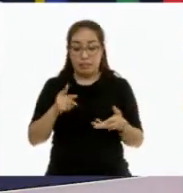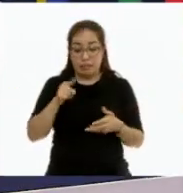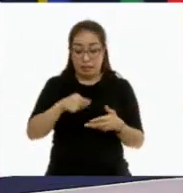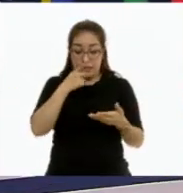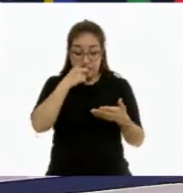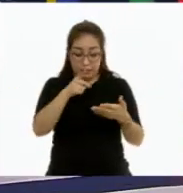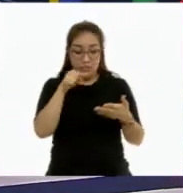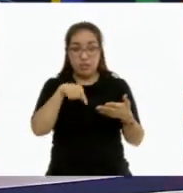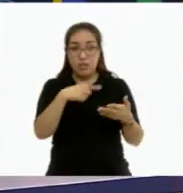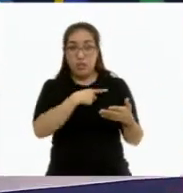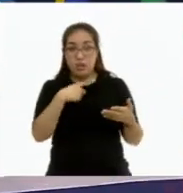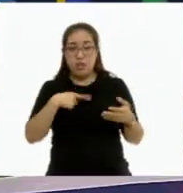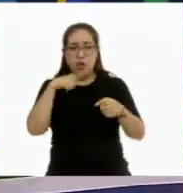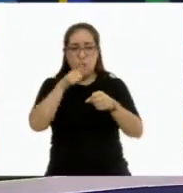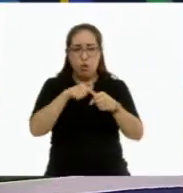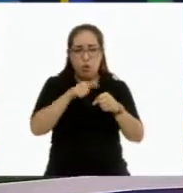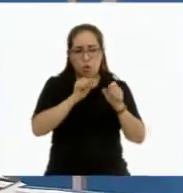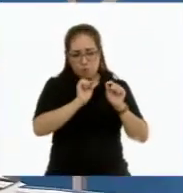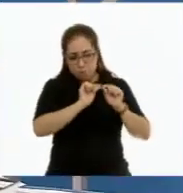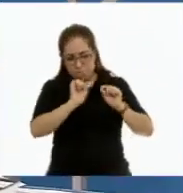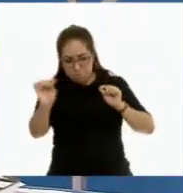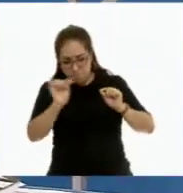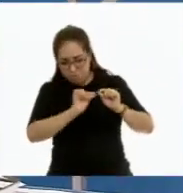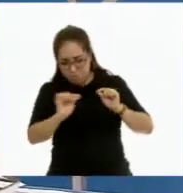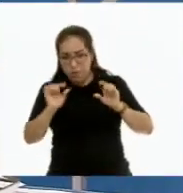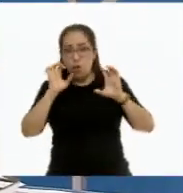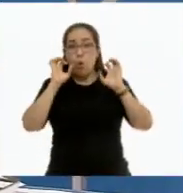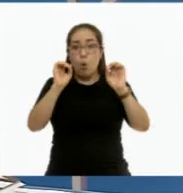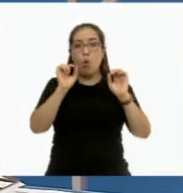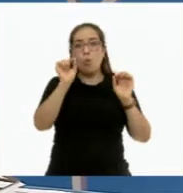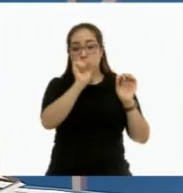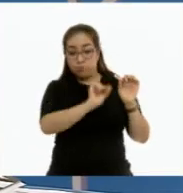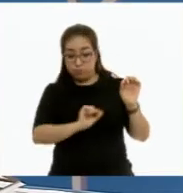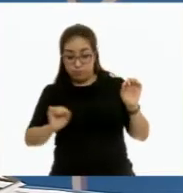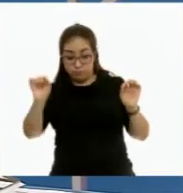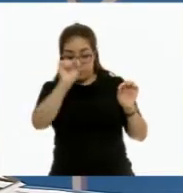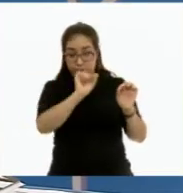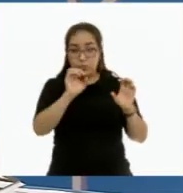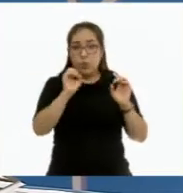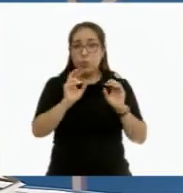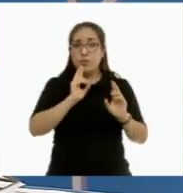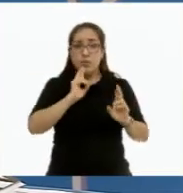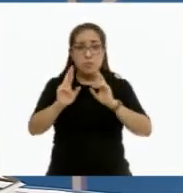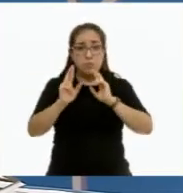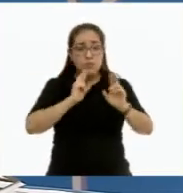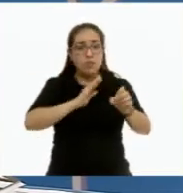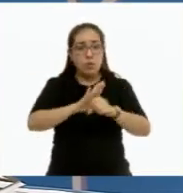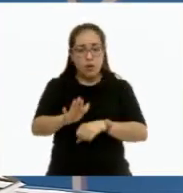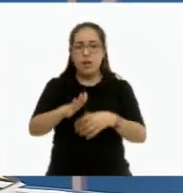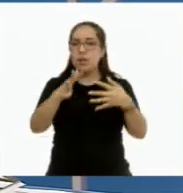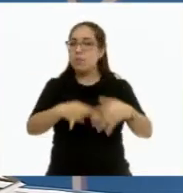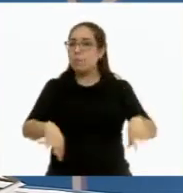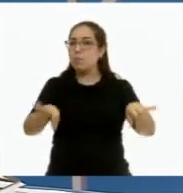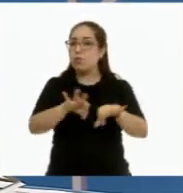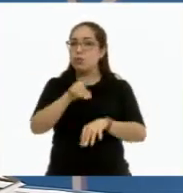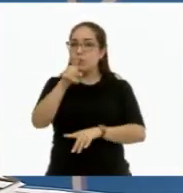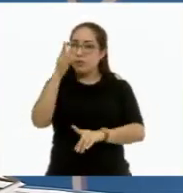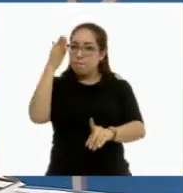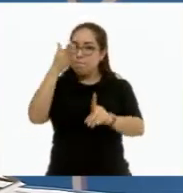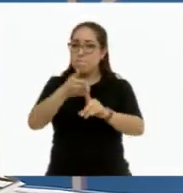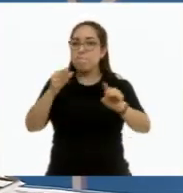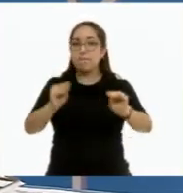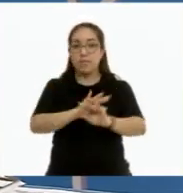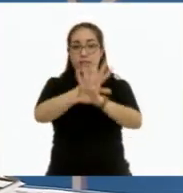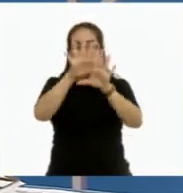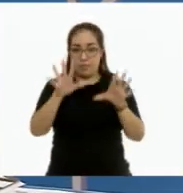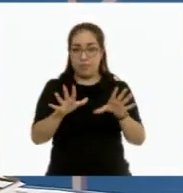que subrayar, encerrar, elegir una respuesta, eso es muy importante que lo tengas claro, porque a